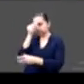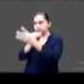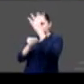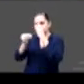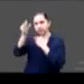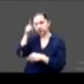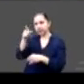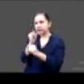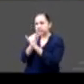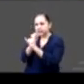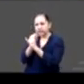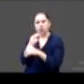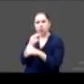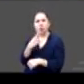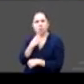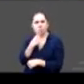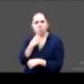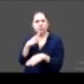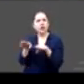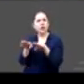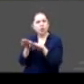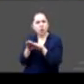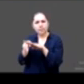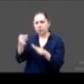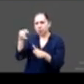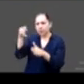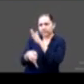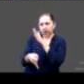de qué herramientas y qué aplicaciones.